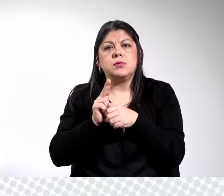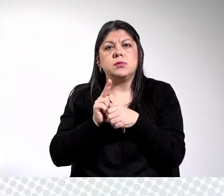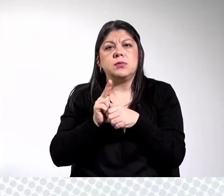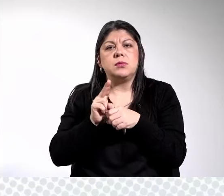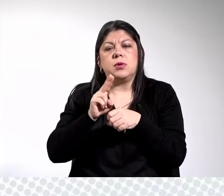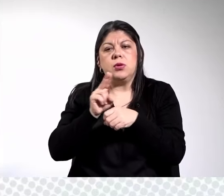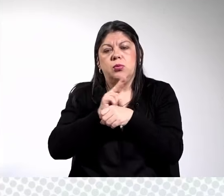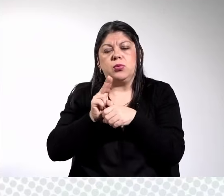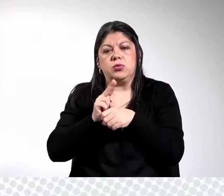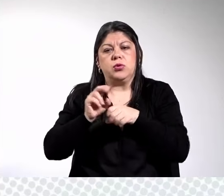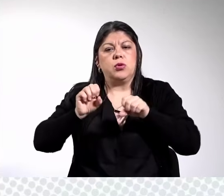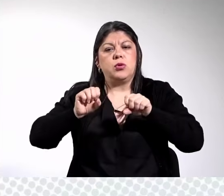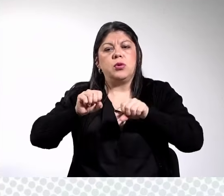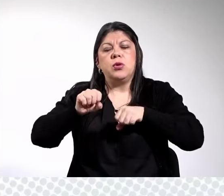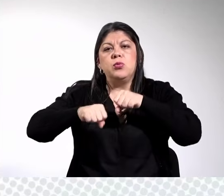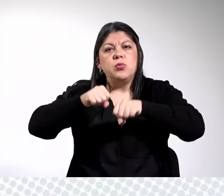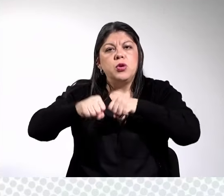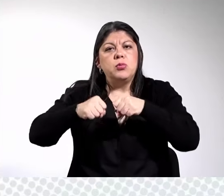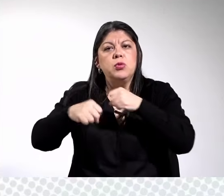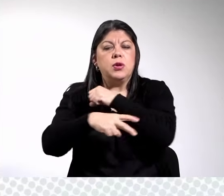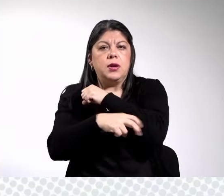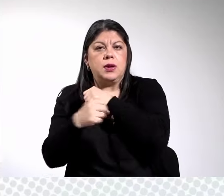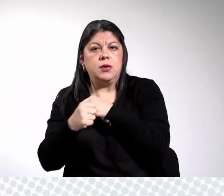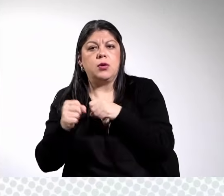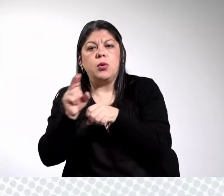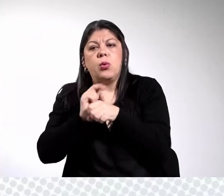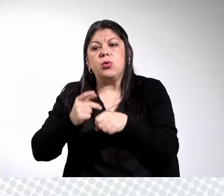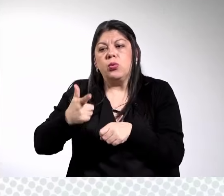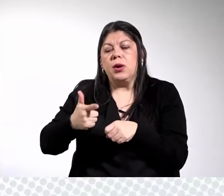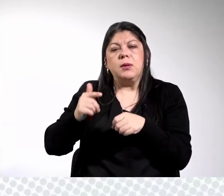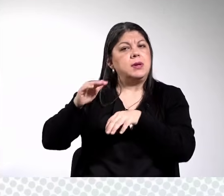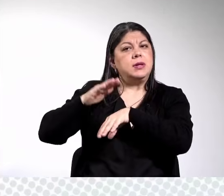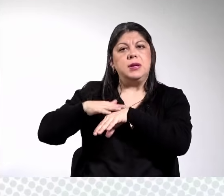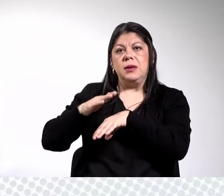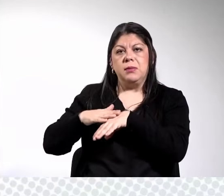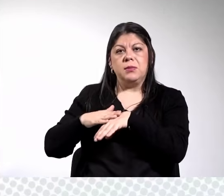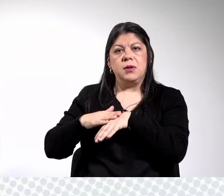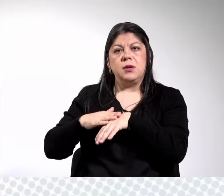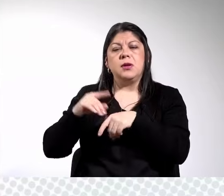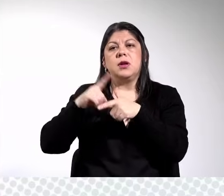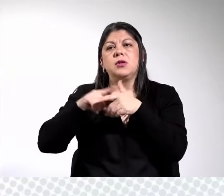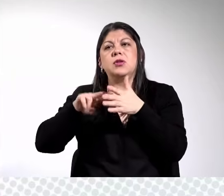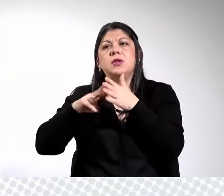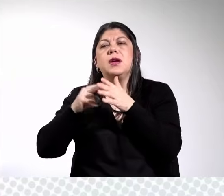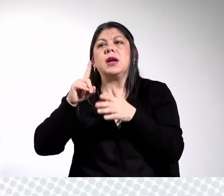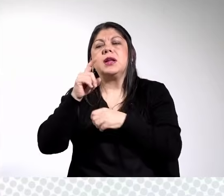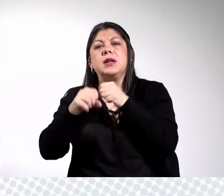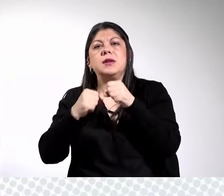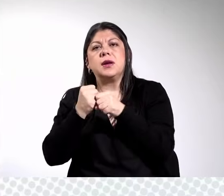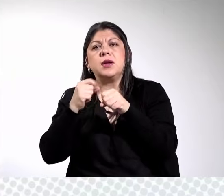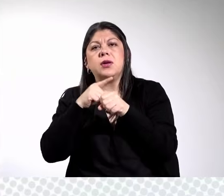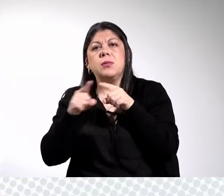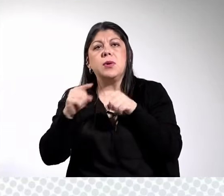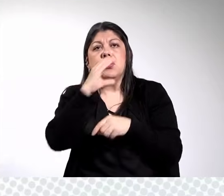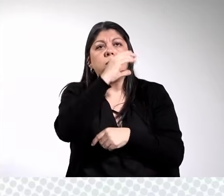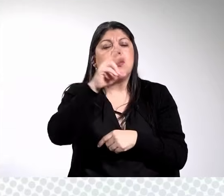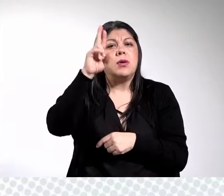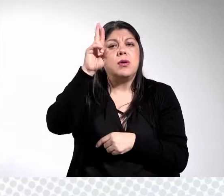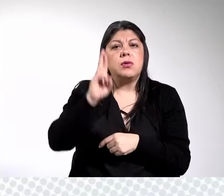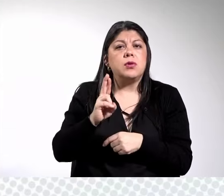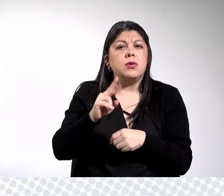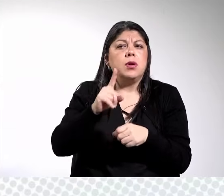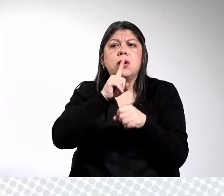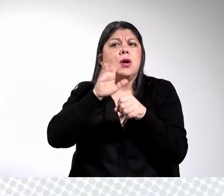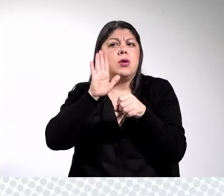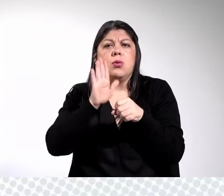una motocicleta robada, es que usó un arma sin permiso, y eso lleva a 100 años. Pero en Costa Rica no se cumplen,